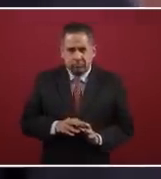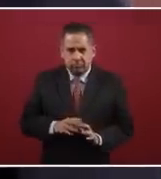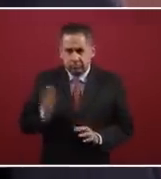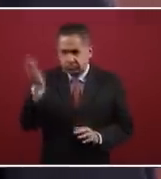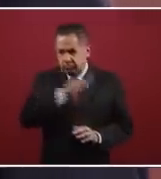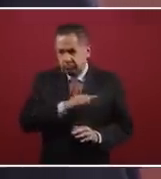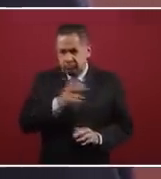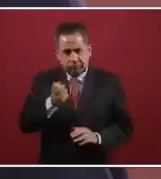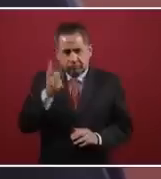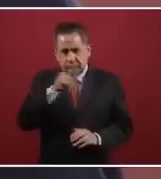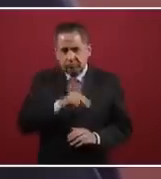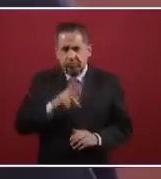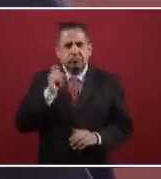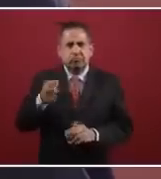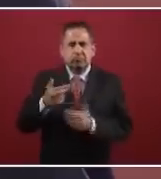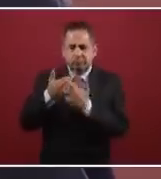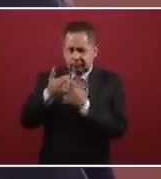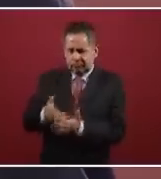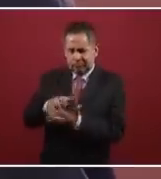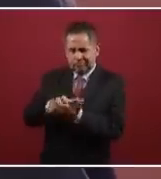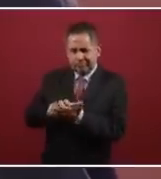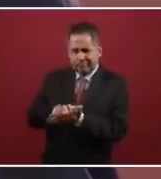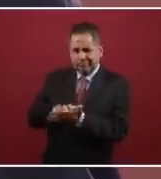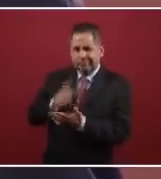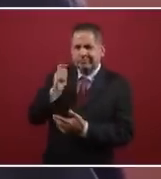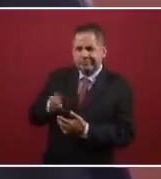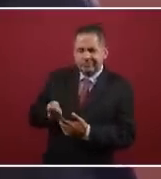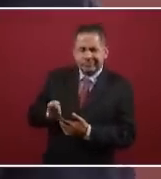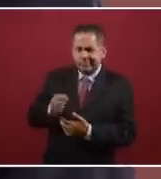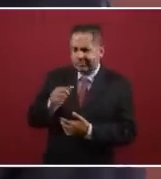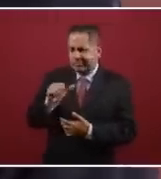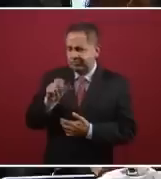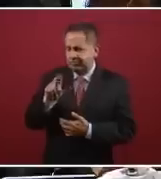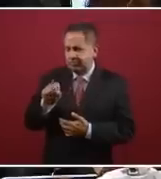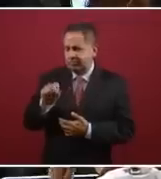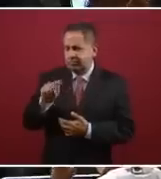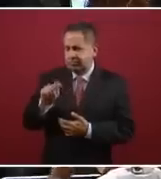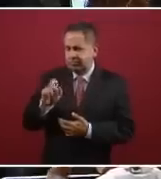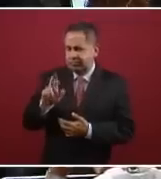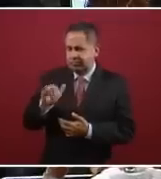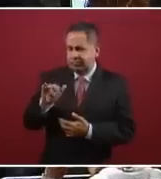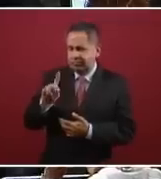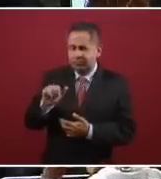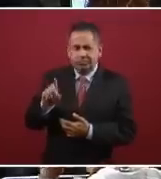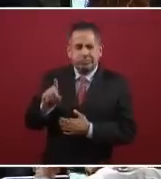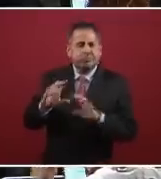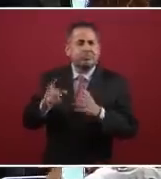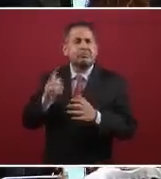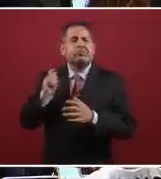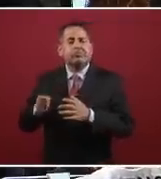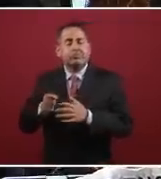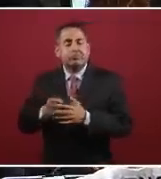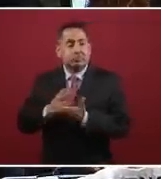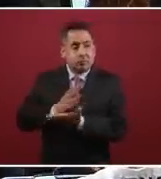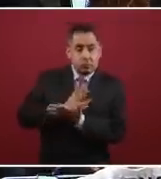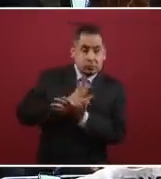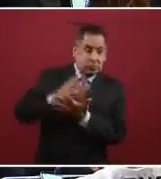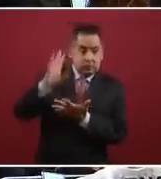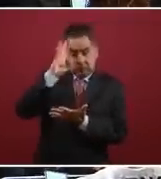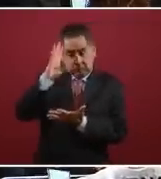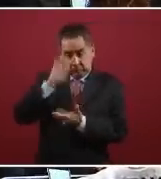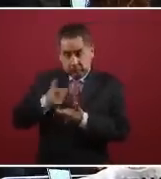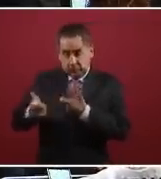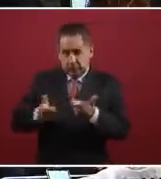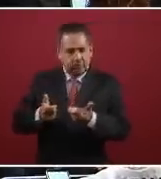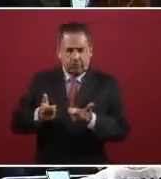Falso. ¿Qué es la austeridad? Es el reducir, como